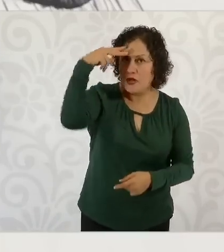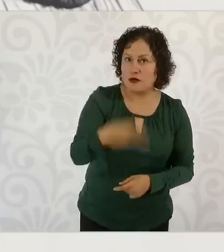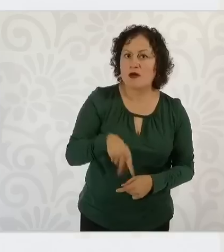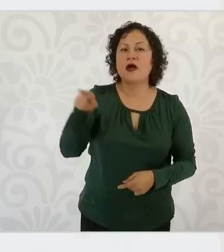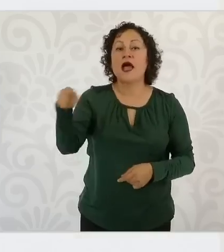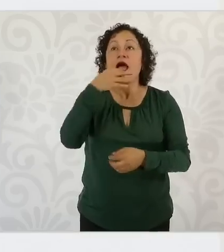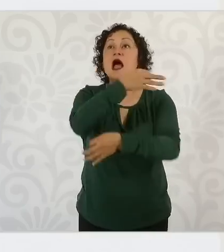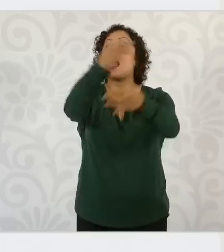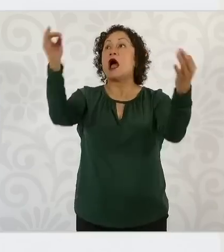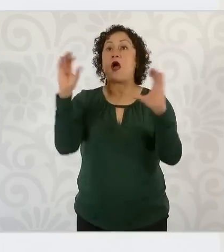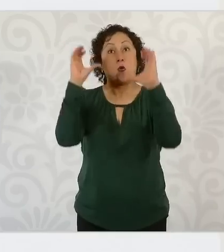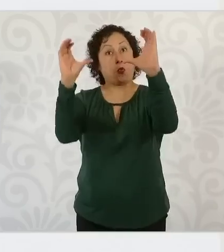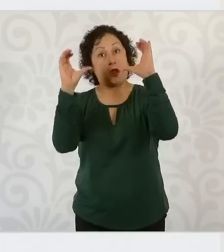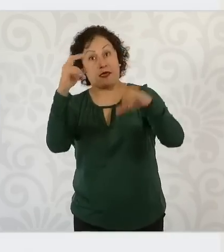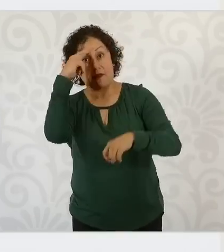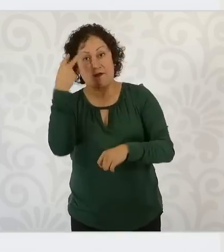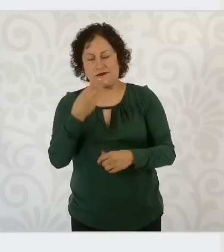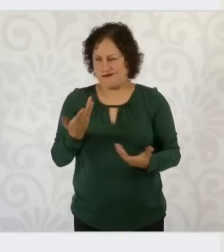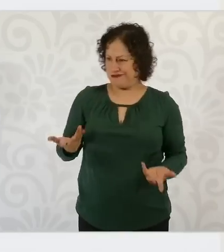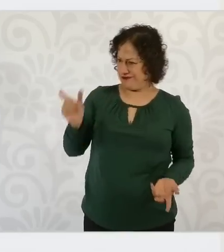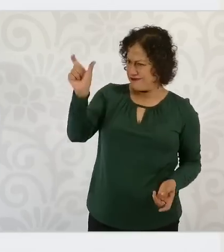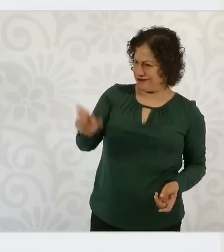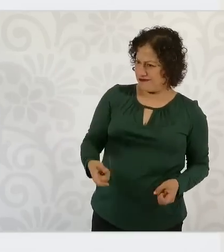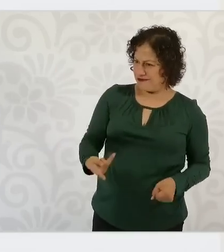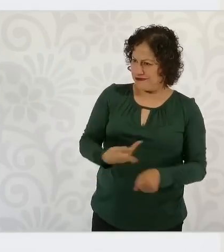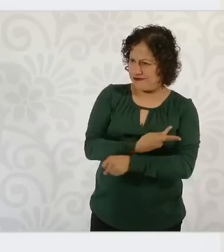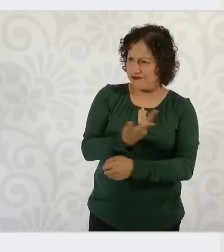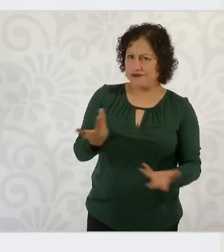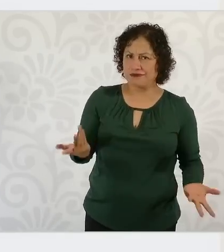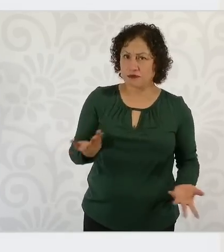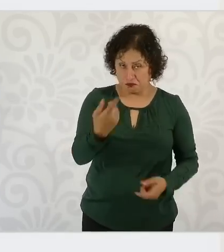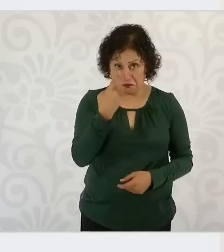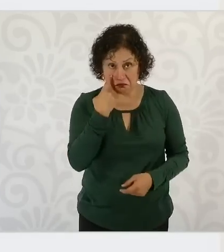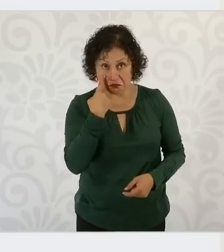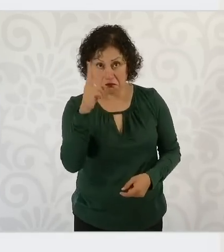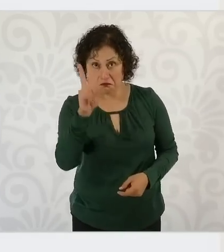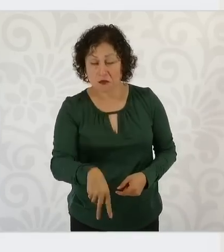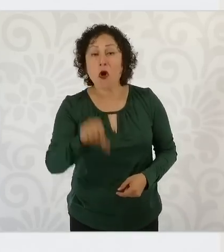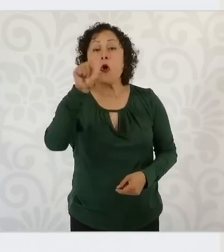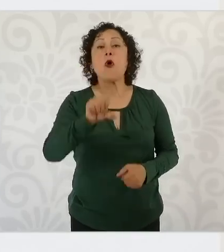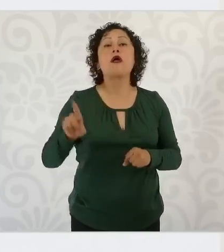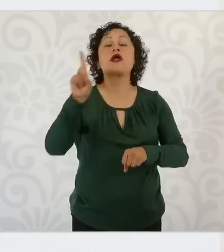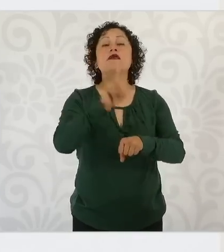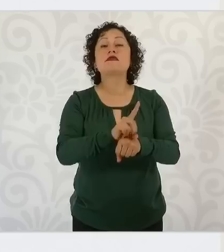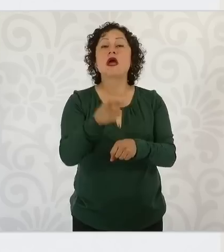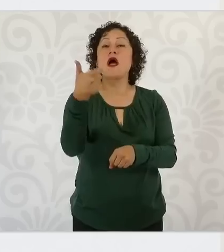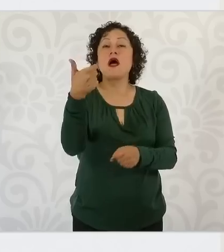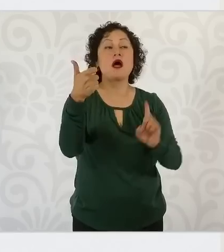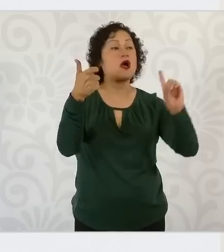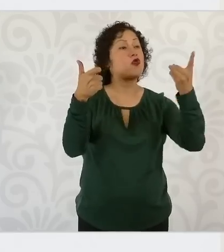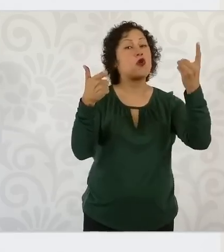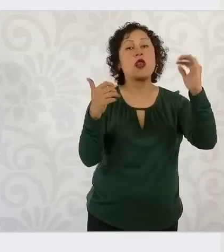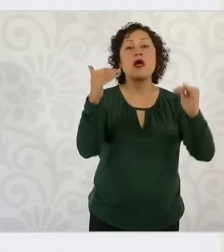La verdad, miren el peso el día de hoy. A todos los inversionistas en México va a